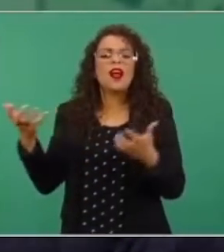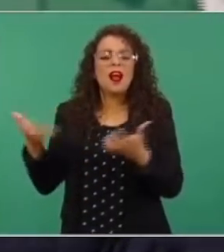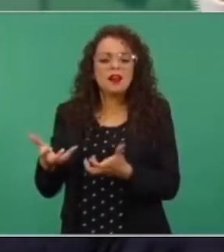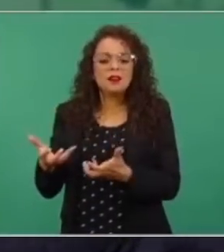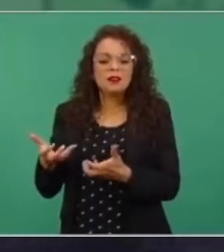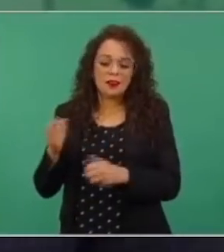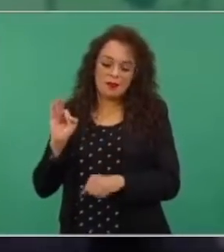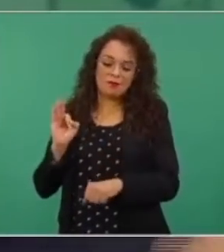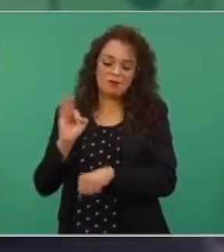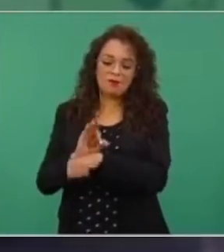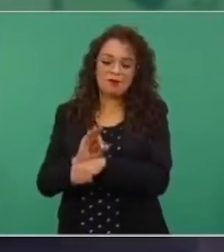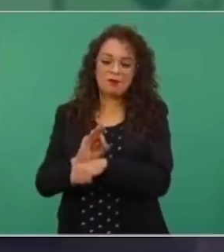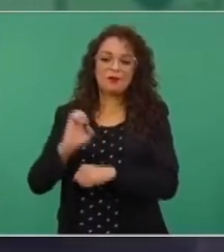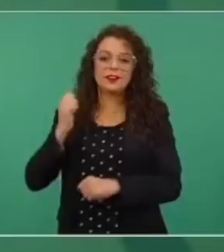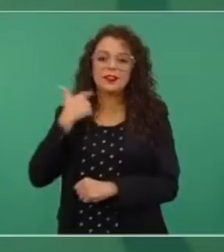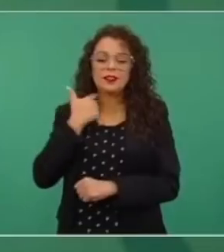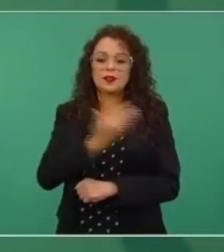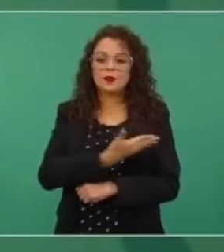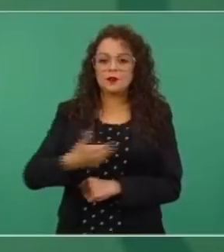a Salinas